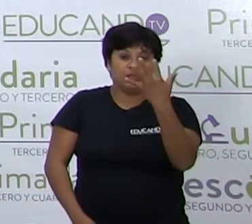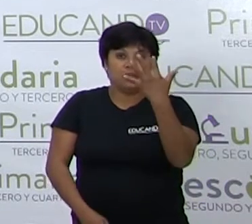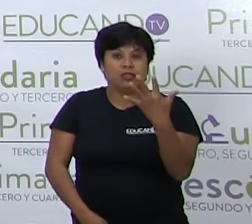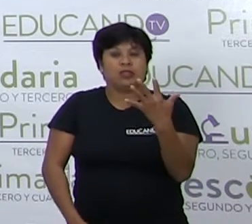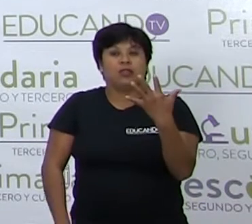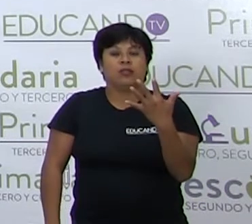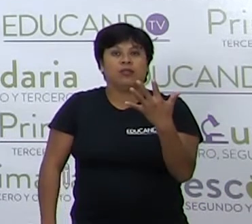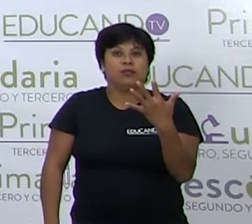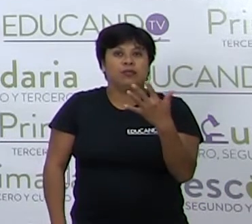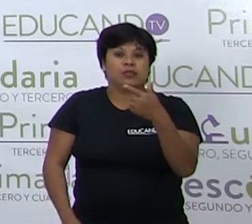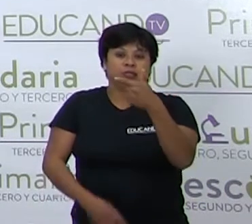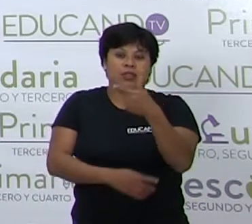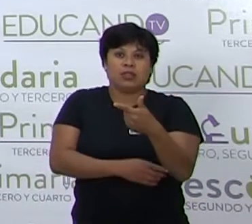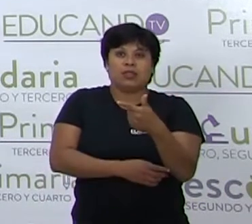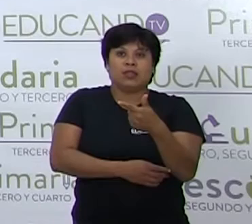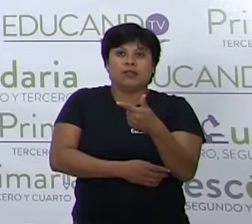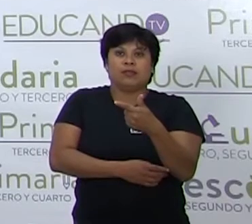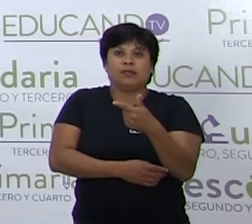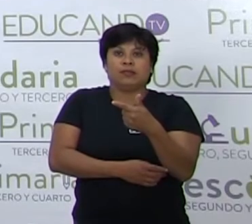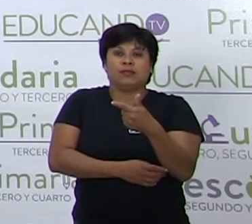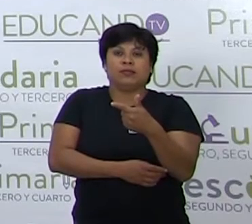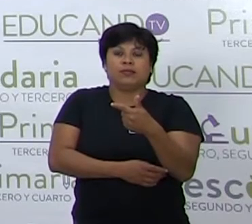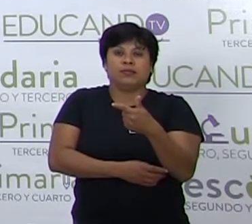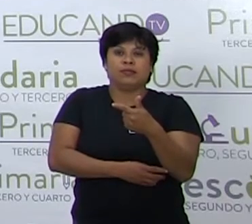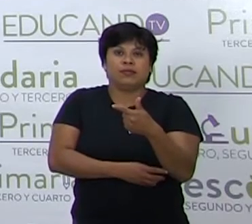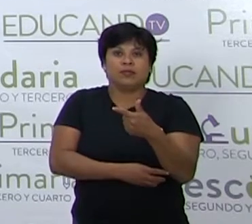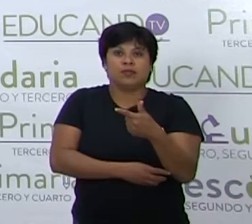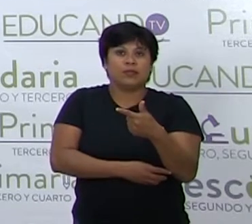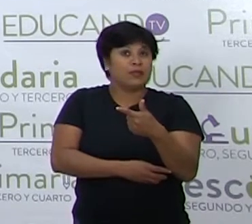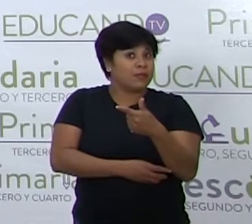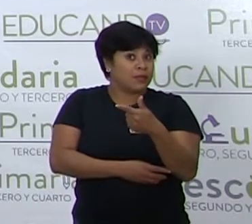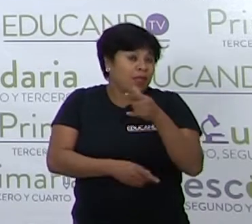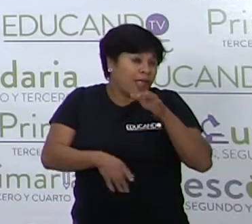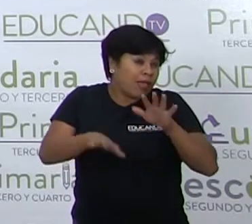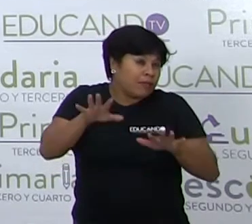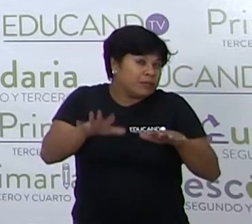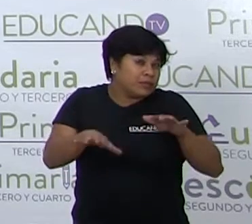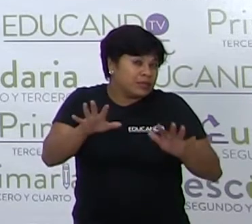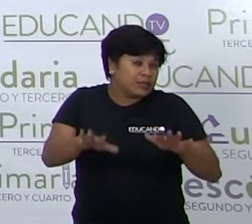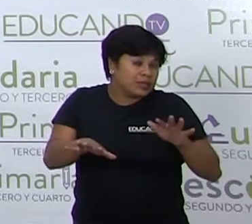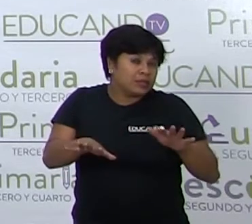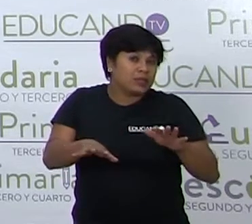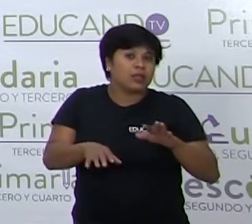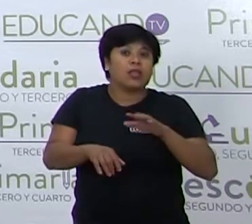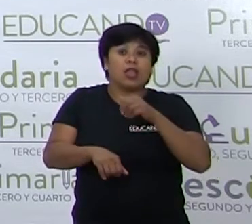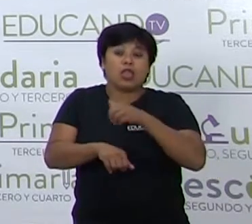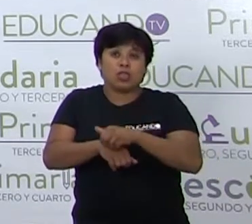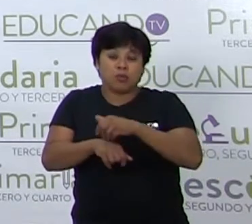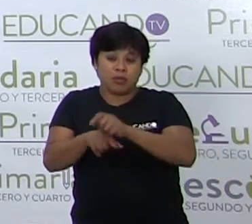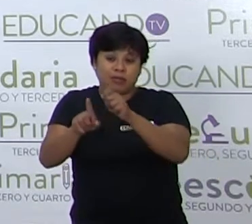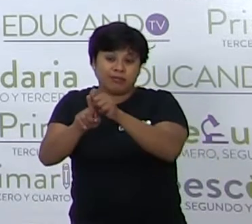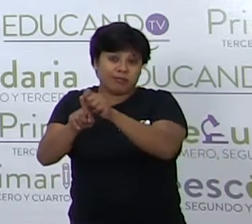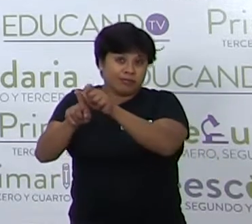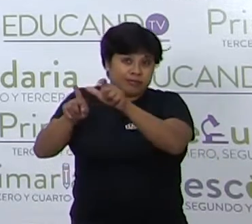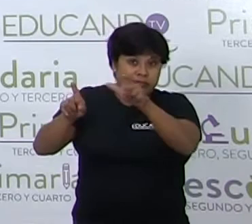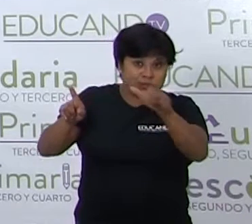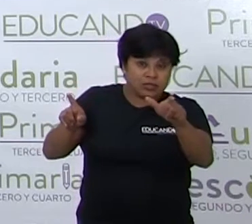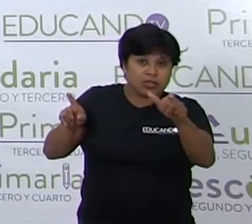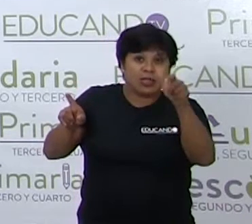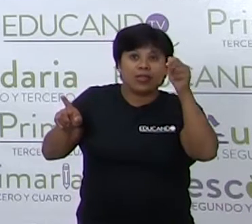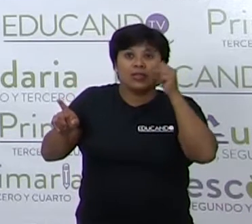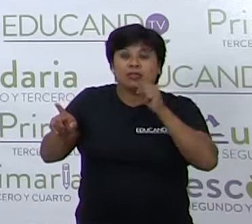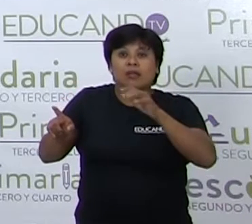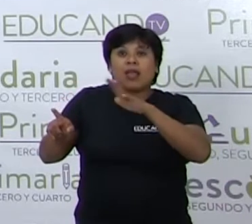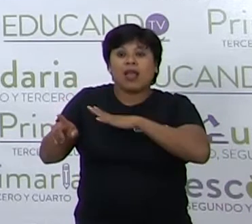5, 7. Por lo regular, en una recta numérica se itera